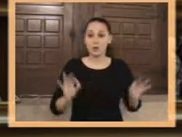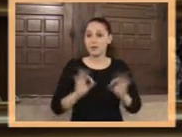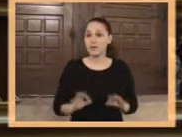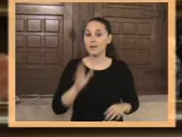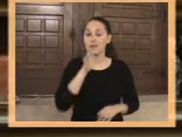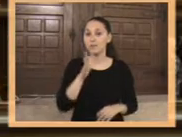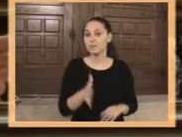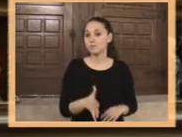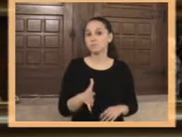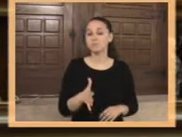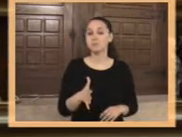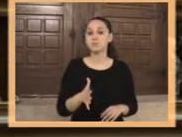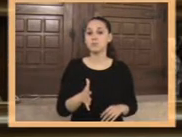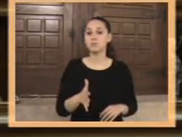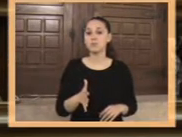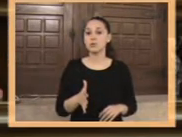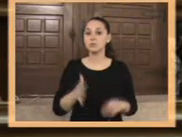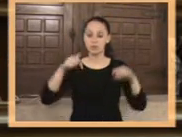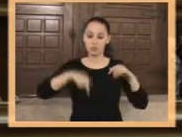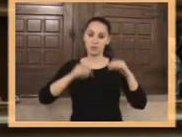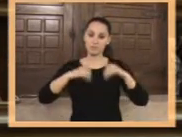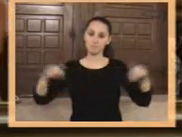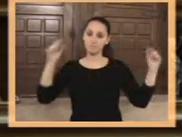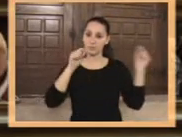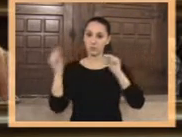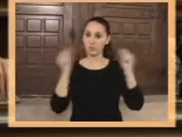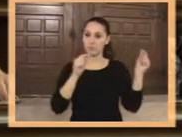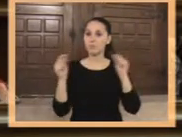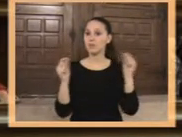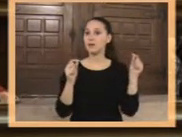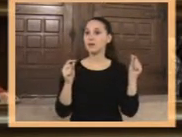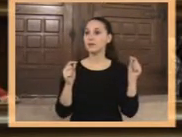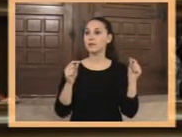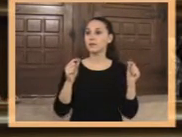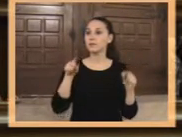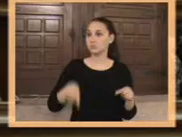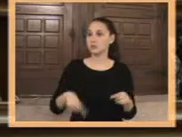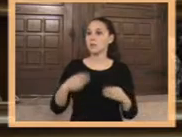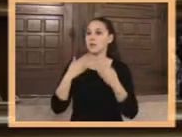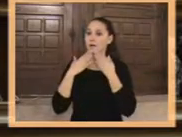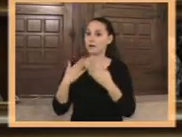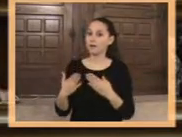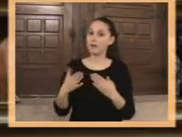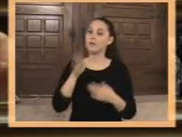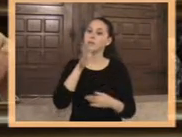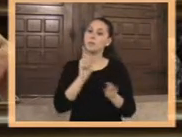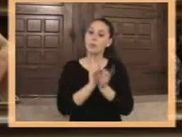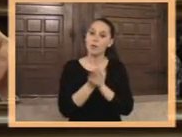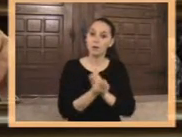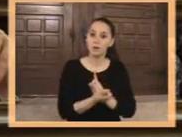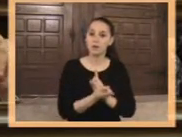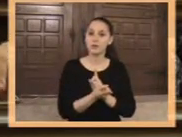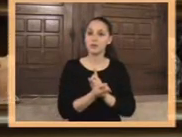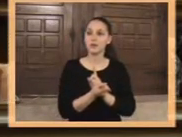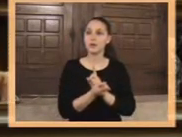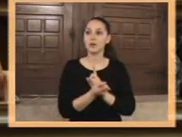parabienes legales para que este pleno, y se agradece el cambio de voto en cuanto a lo que ha